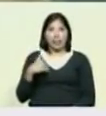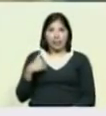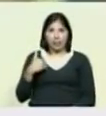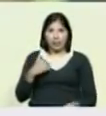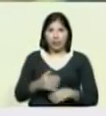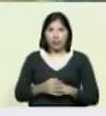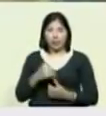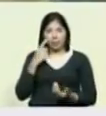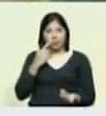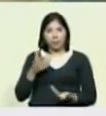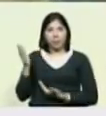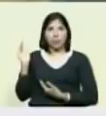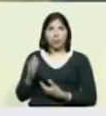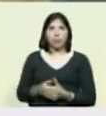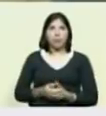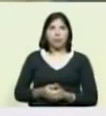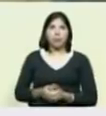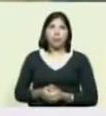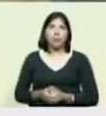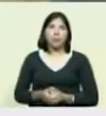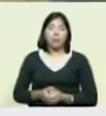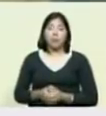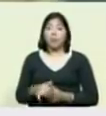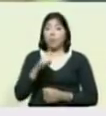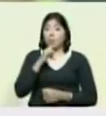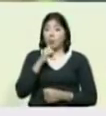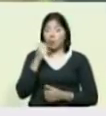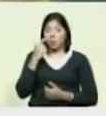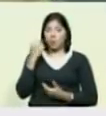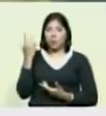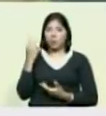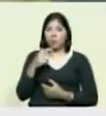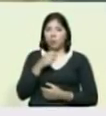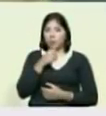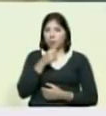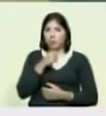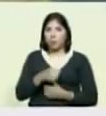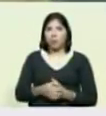Patria. Mariana Mata Dugarte le dio la cobertura a esta jornada y nos amplía los detalles.